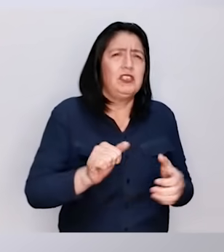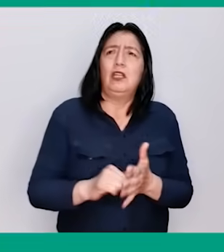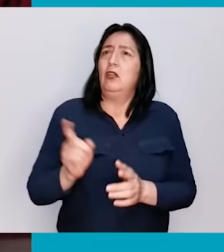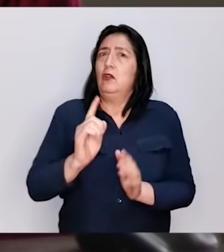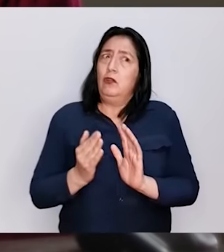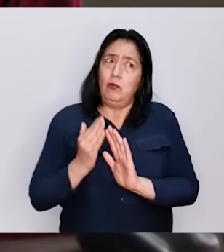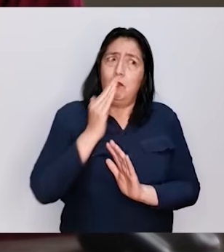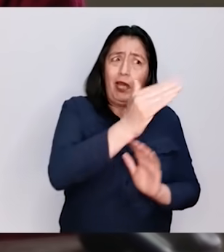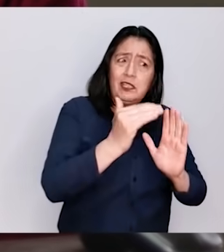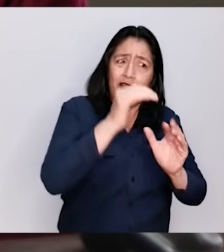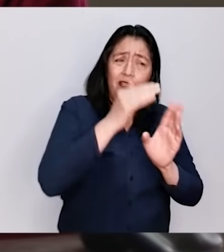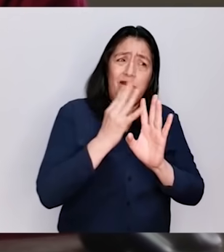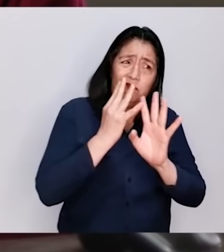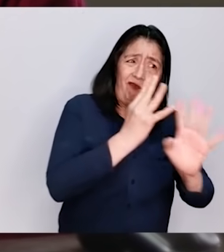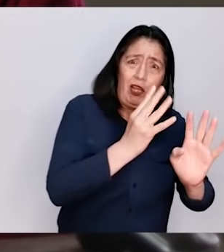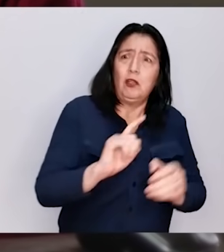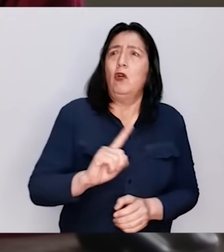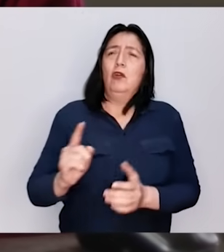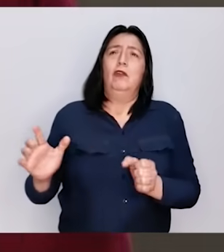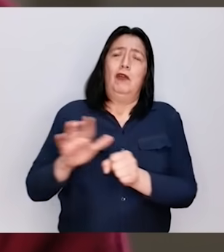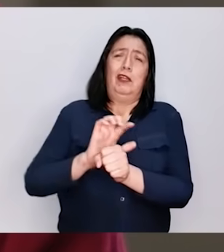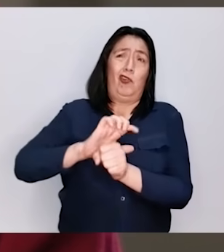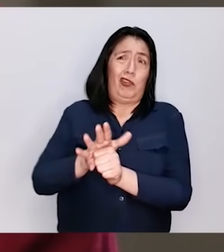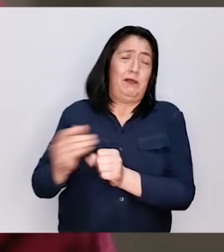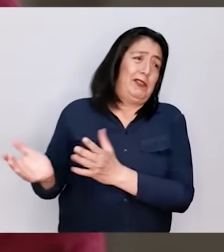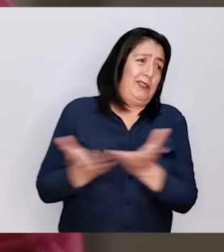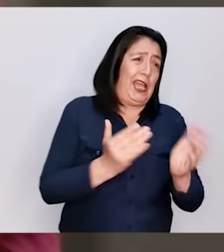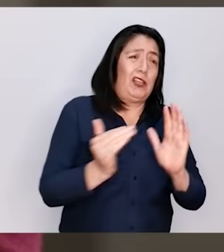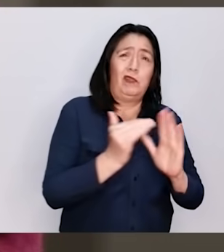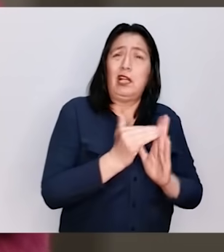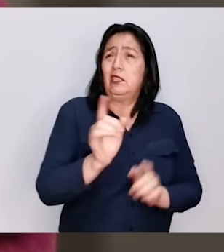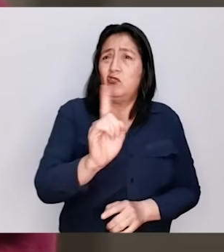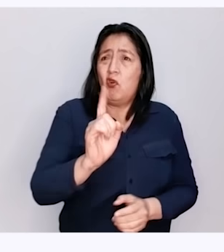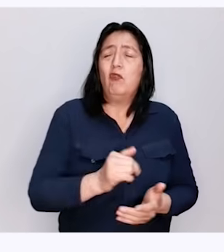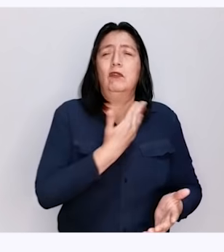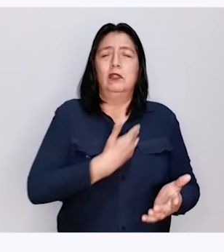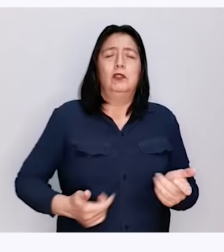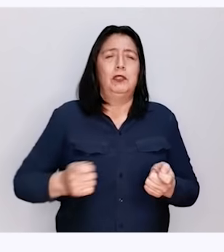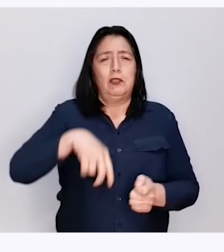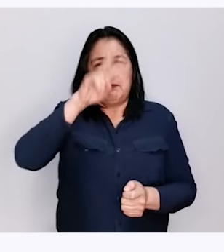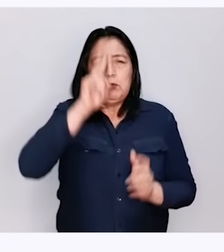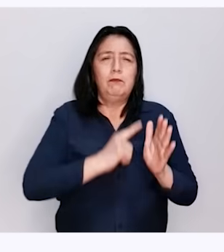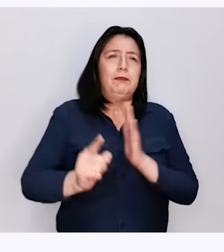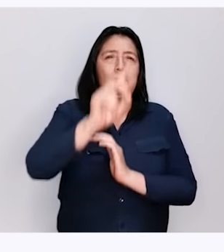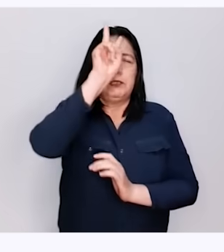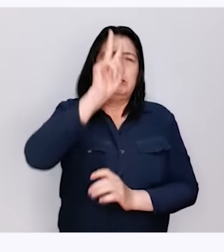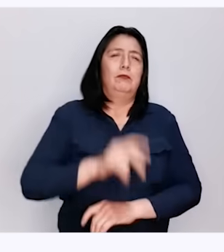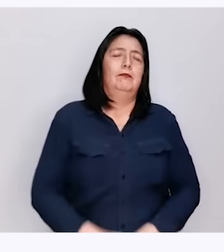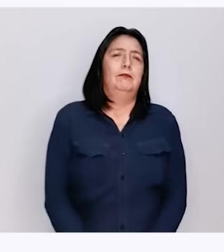cobrarlo. No vayas a la ventanilla del banco. No lleves el bicho a casa. Gobierno del Perú. El Perú primero.